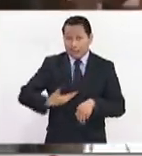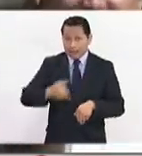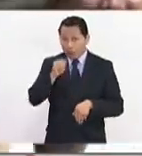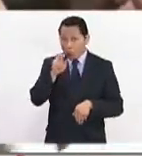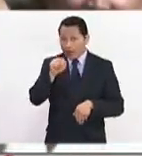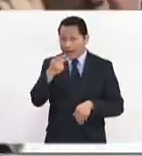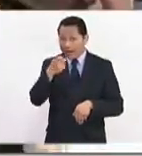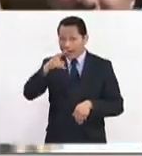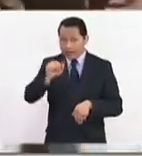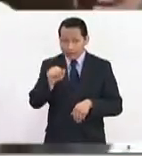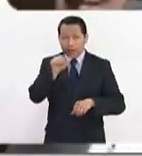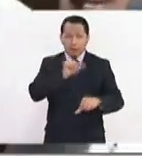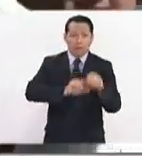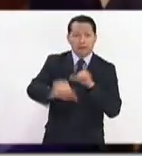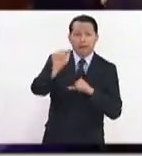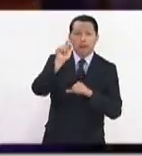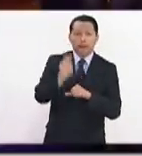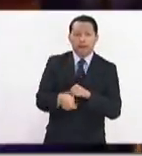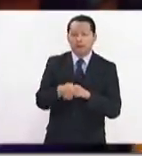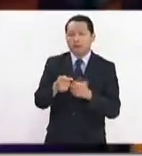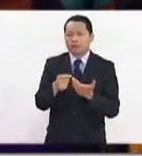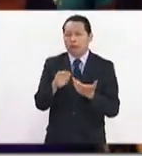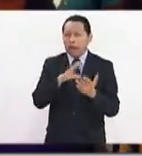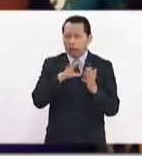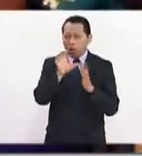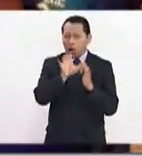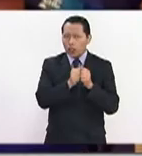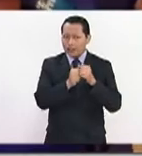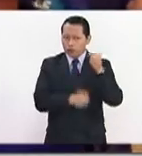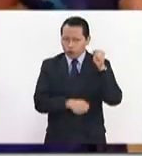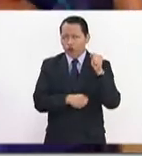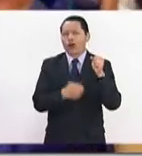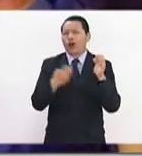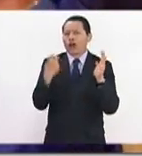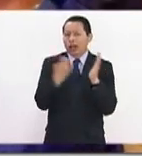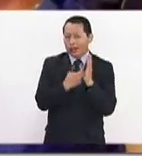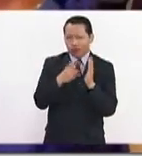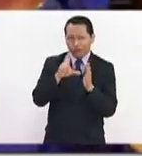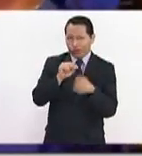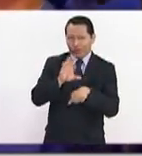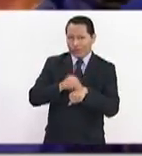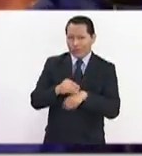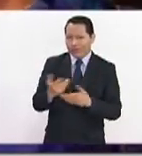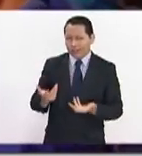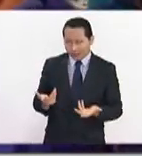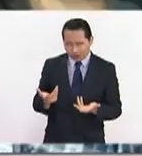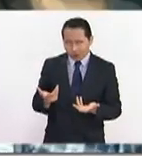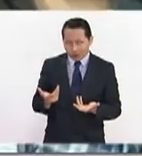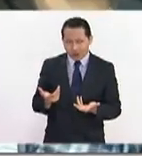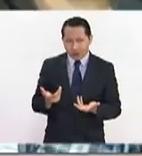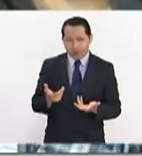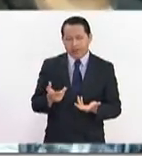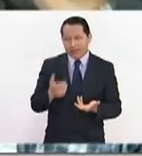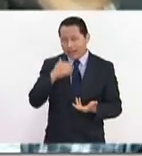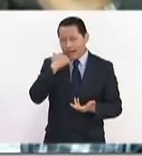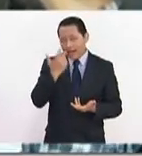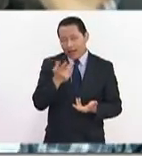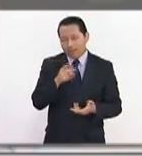se reeligió como mandatario aun cuando la Constitución del país no lo permite o intentó